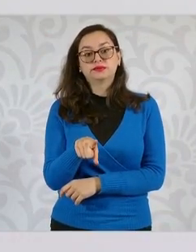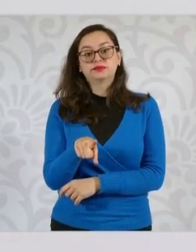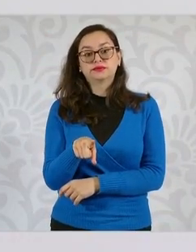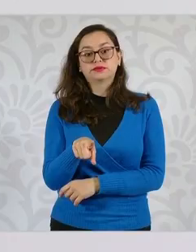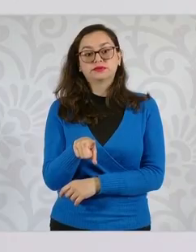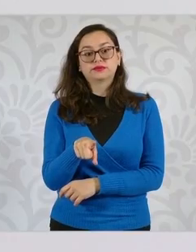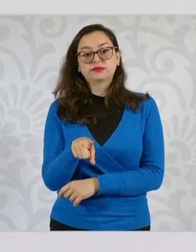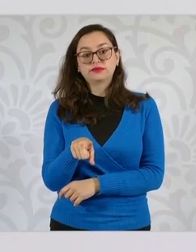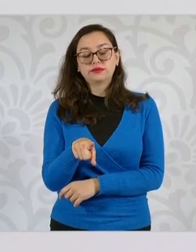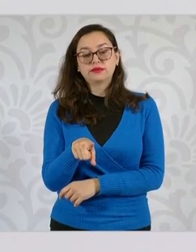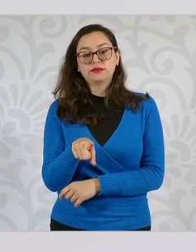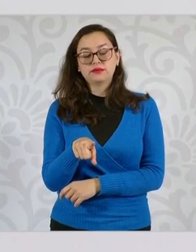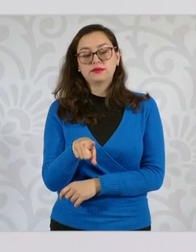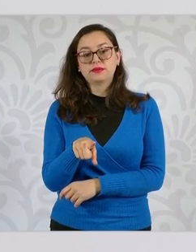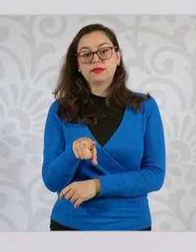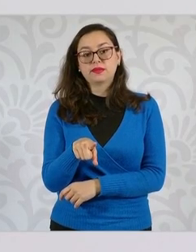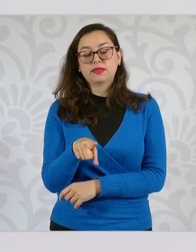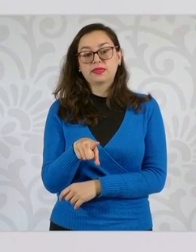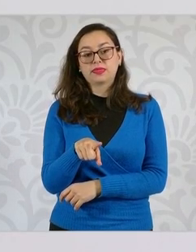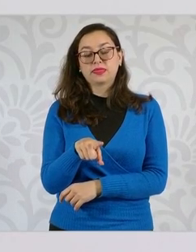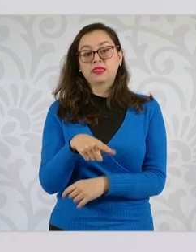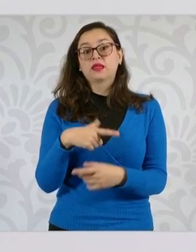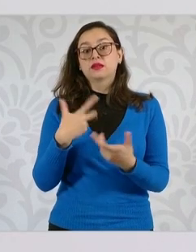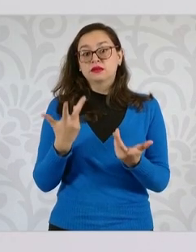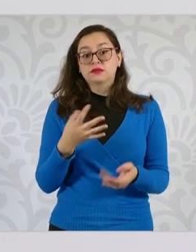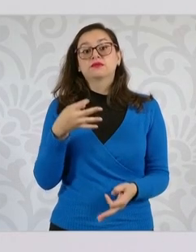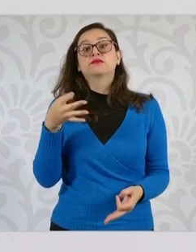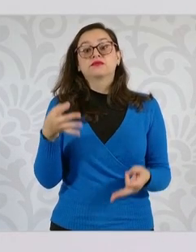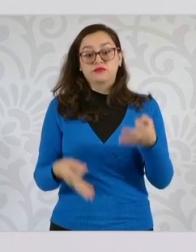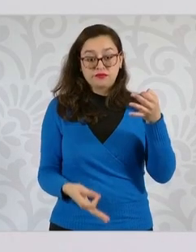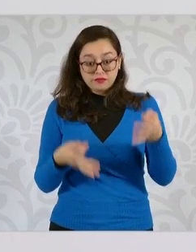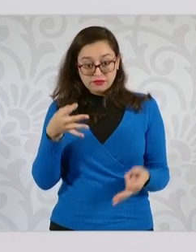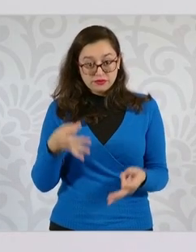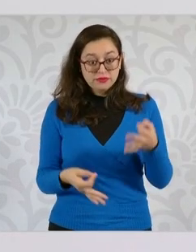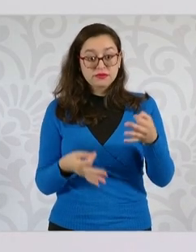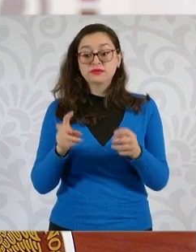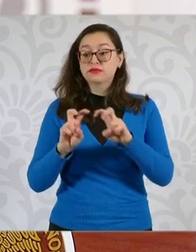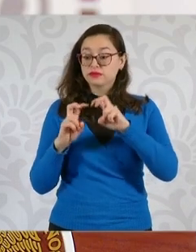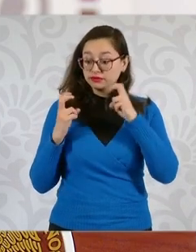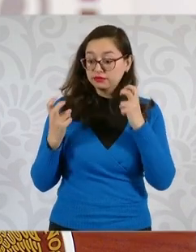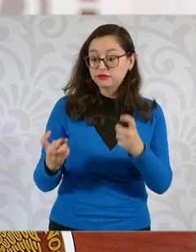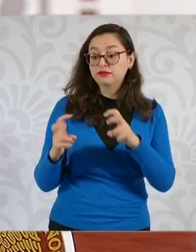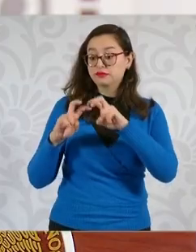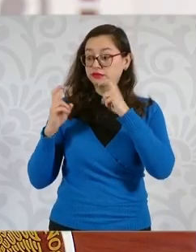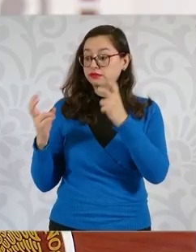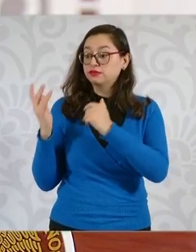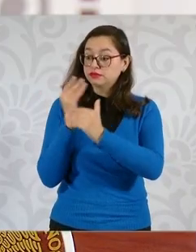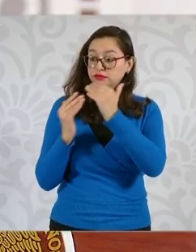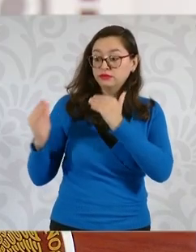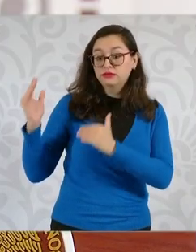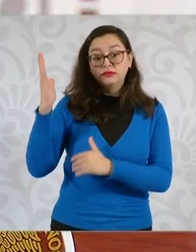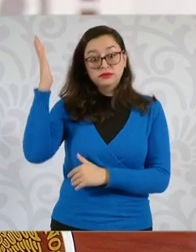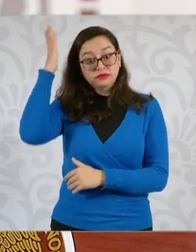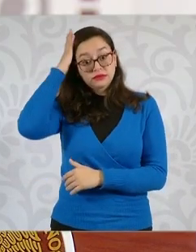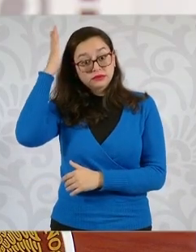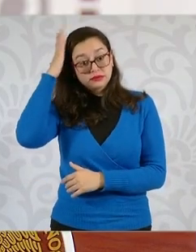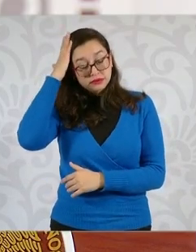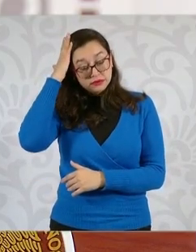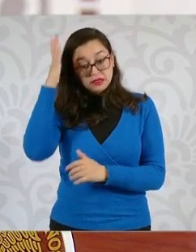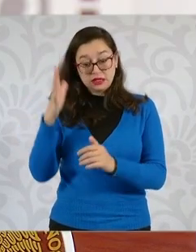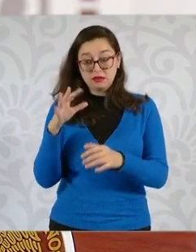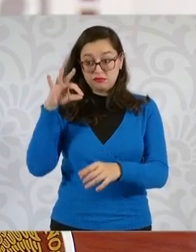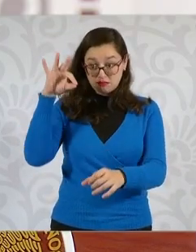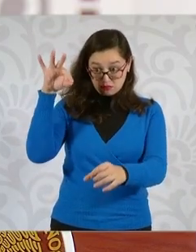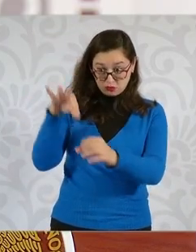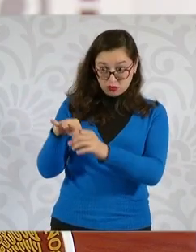cuando se elijan los jueces magistrados magistradas ministros ministras